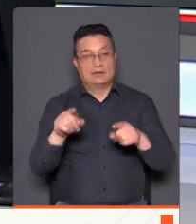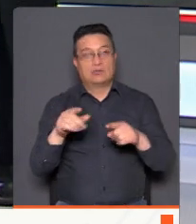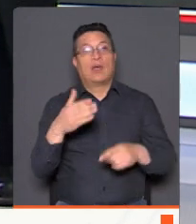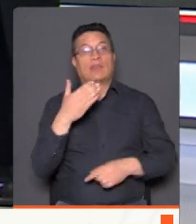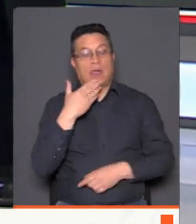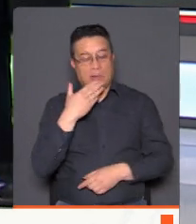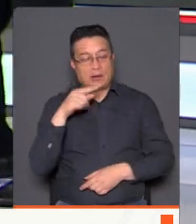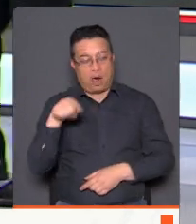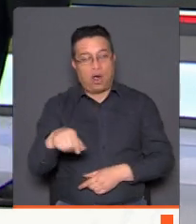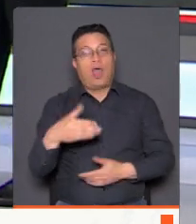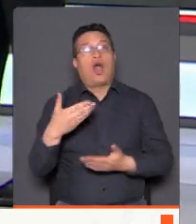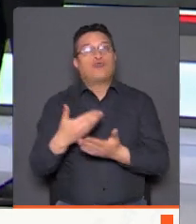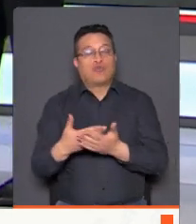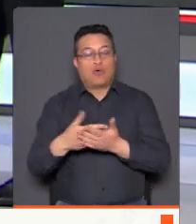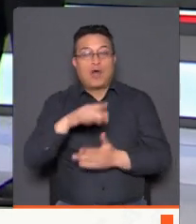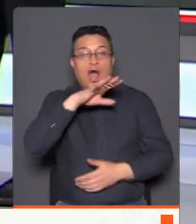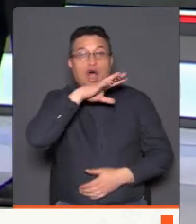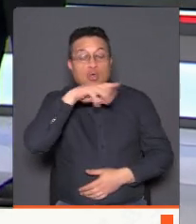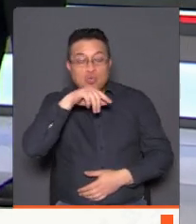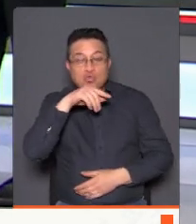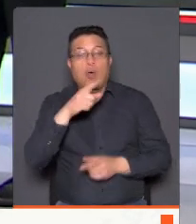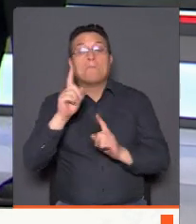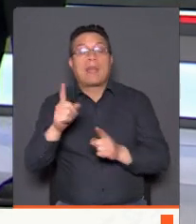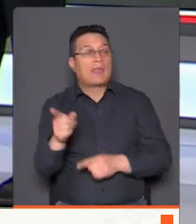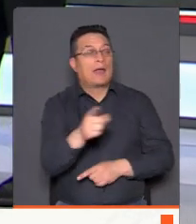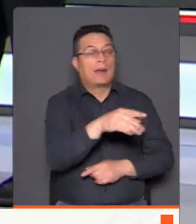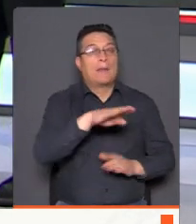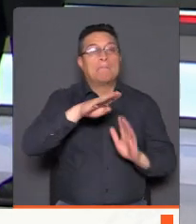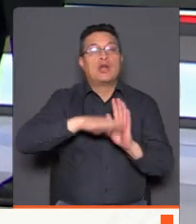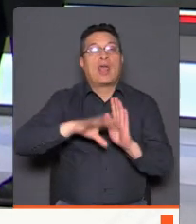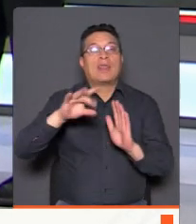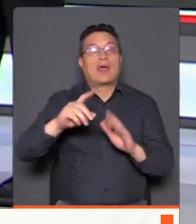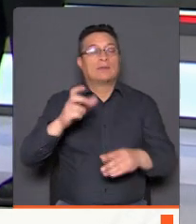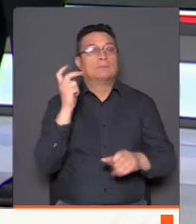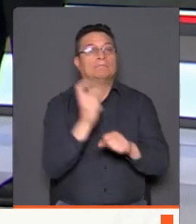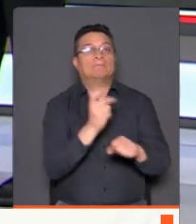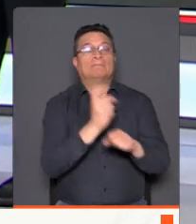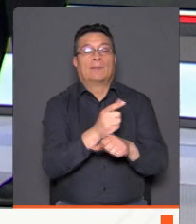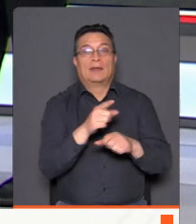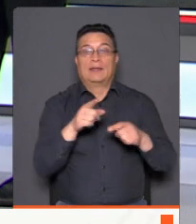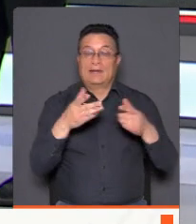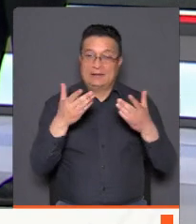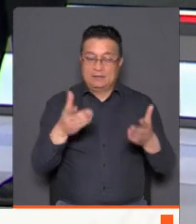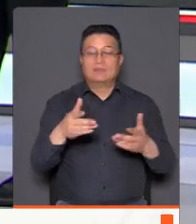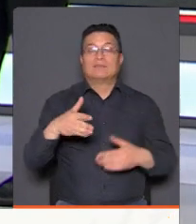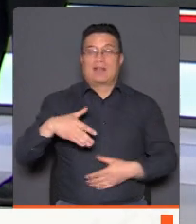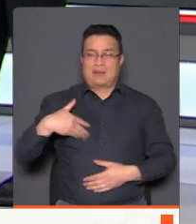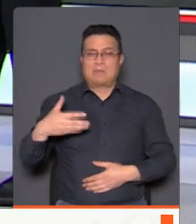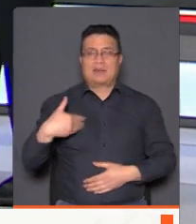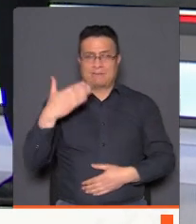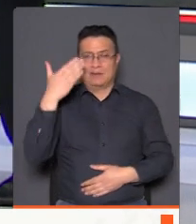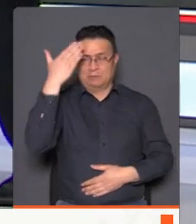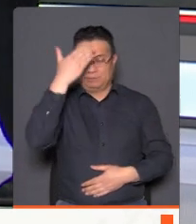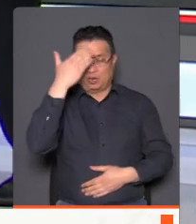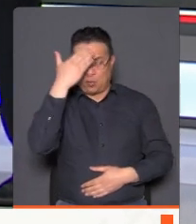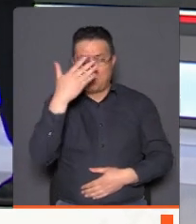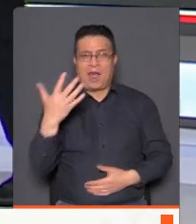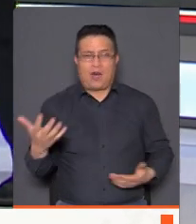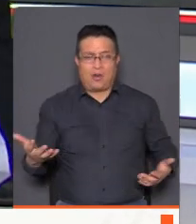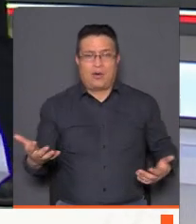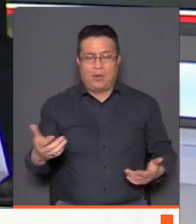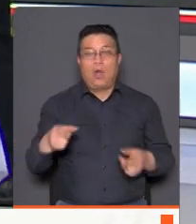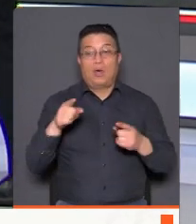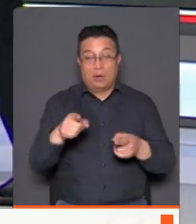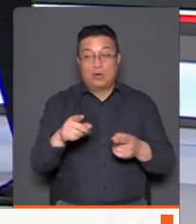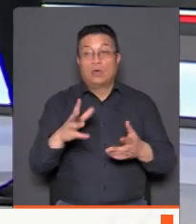día utilizando. Adultos utilizando menores para la perpetración del delito. Eso no deja de ser bien lamentable y preocupante. Una sobre este plan, el que